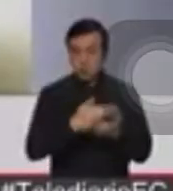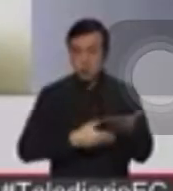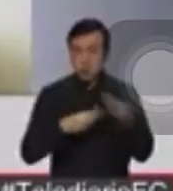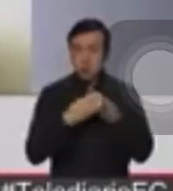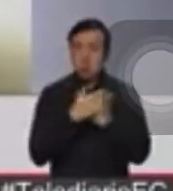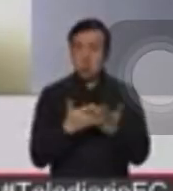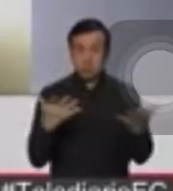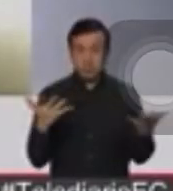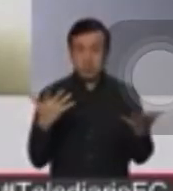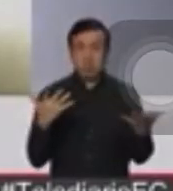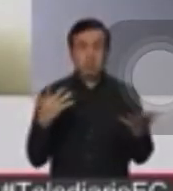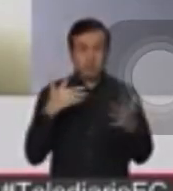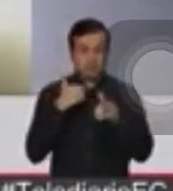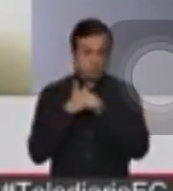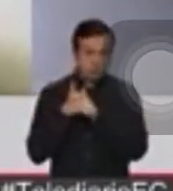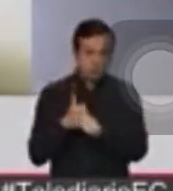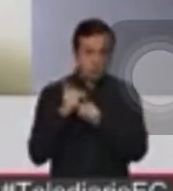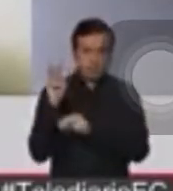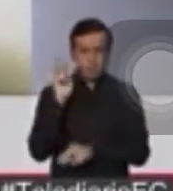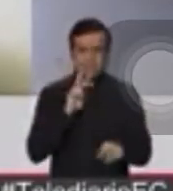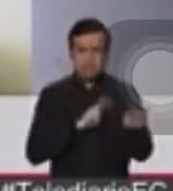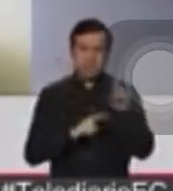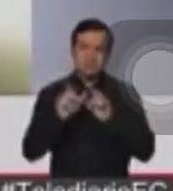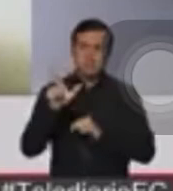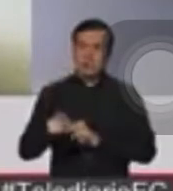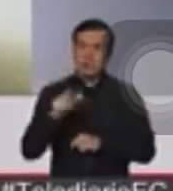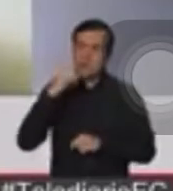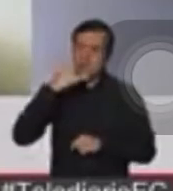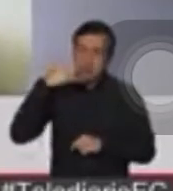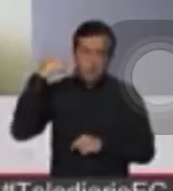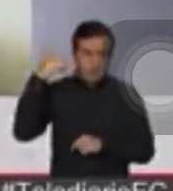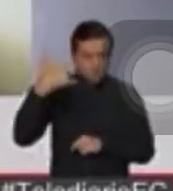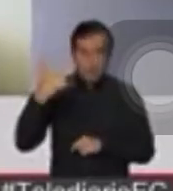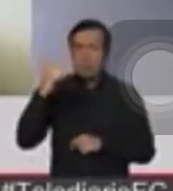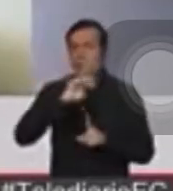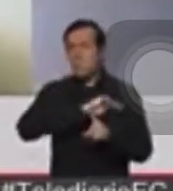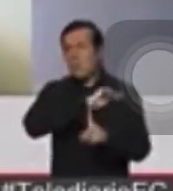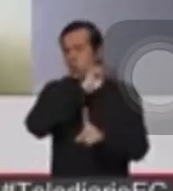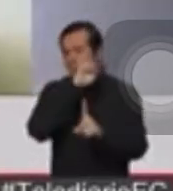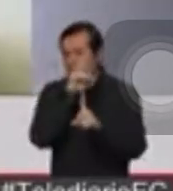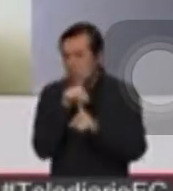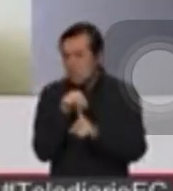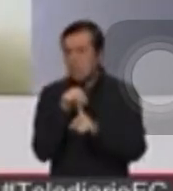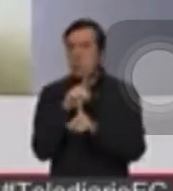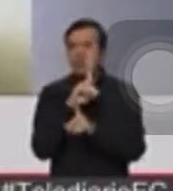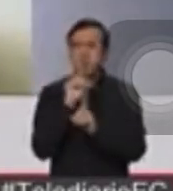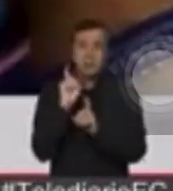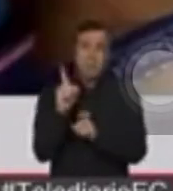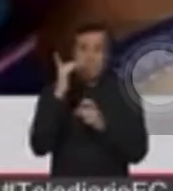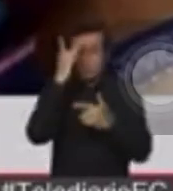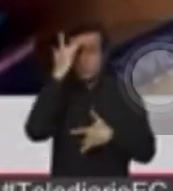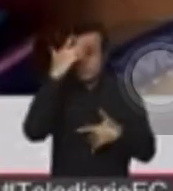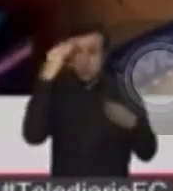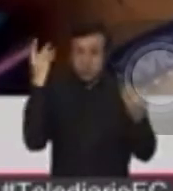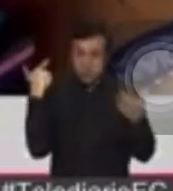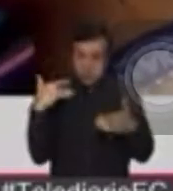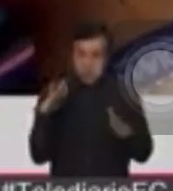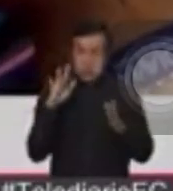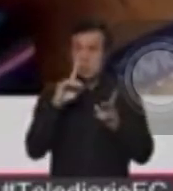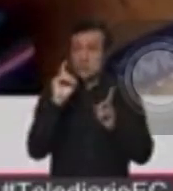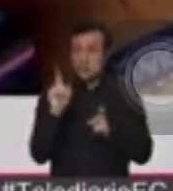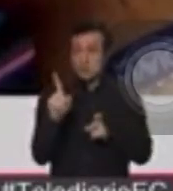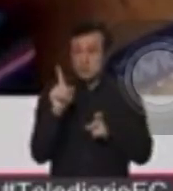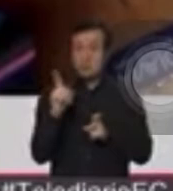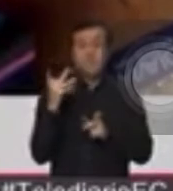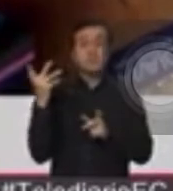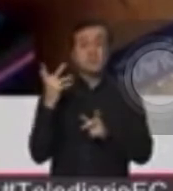Nosotros hacemos un seguimiento. Llamamos a la paciente, le escribimos a la paciente para ver si se curó. A través de esta modalidad se pueden